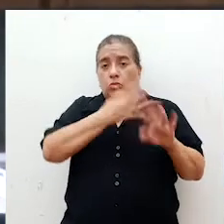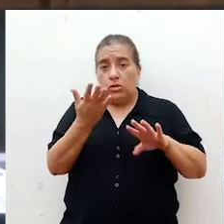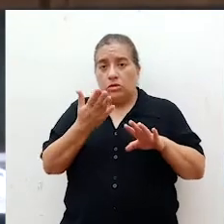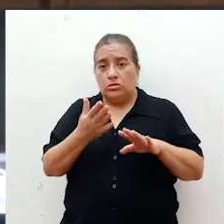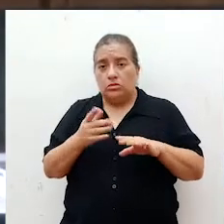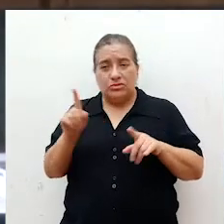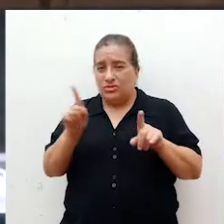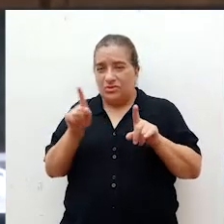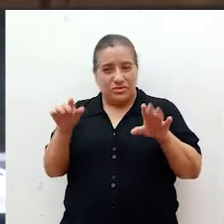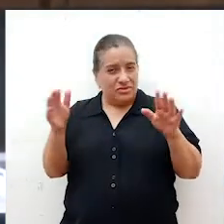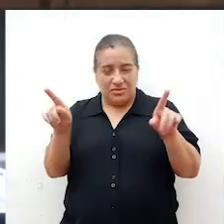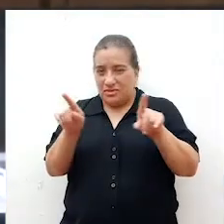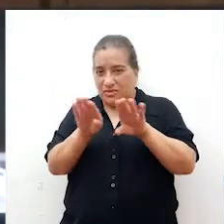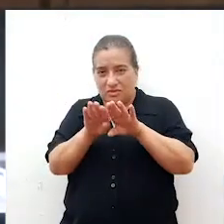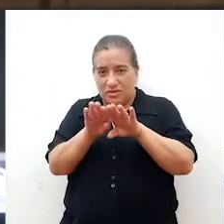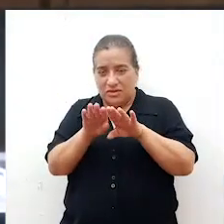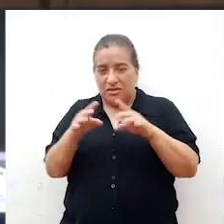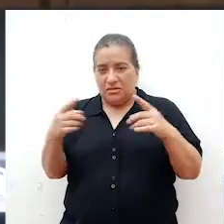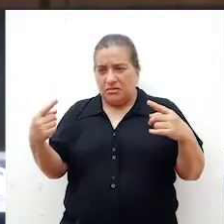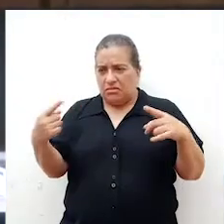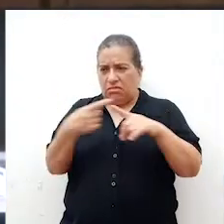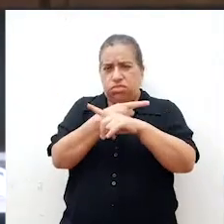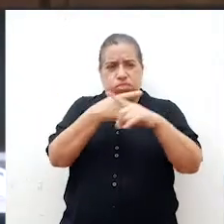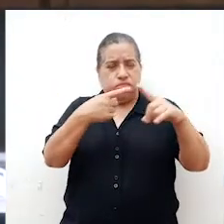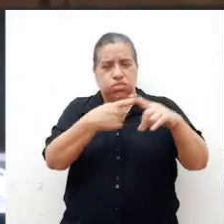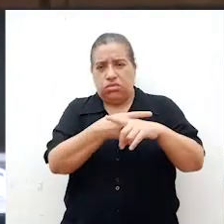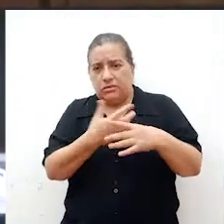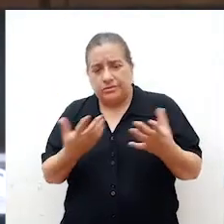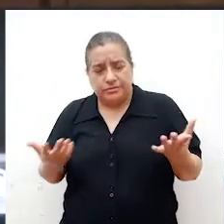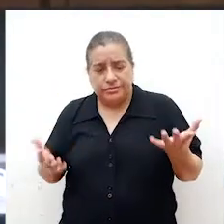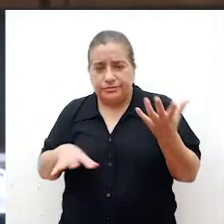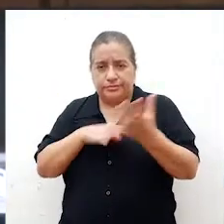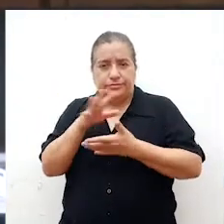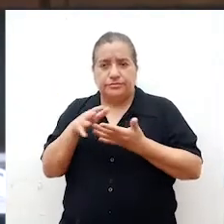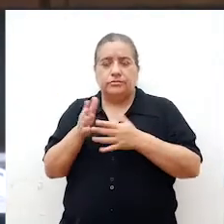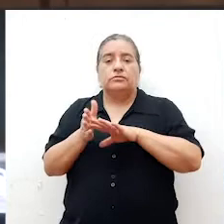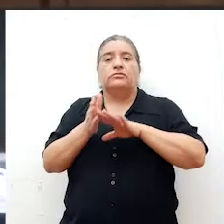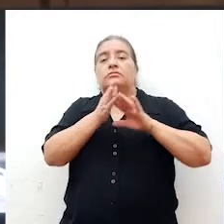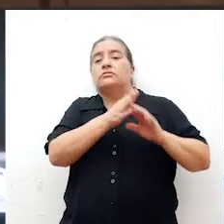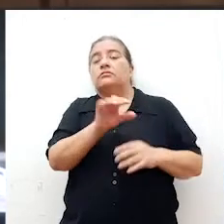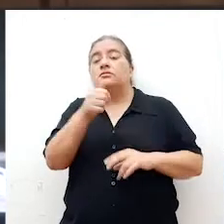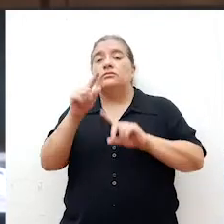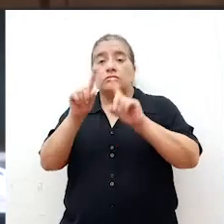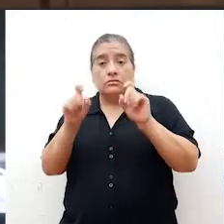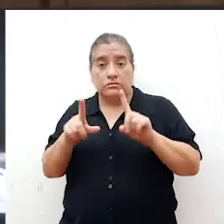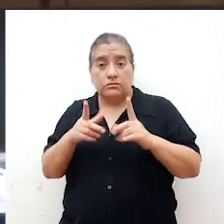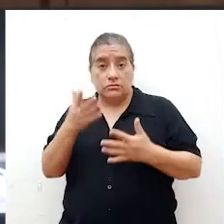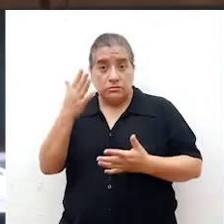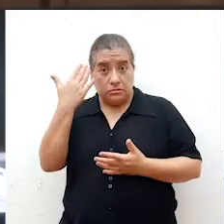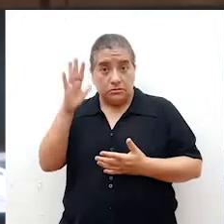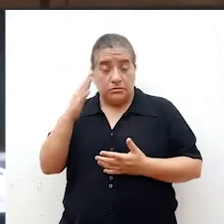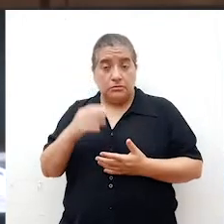por los hechos de violencia durante las protestas tras la vacancia en el mes de noviembre.